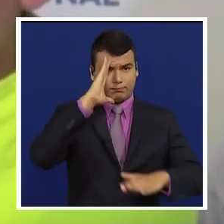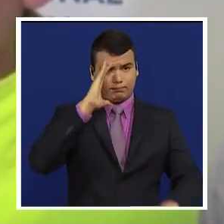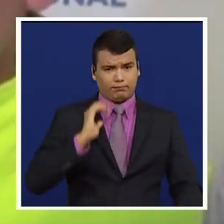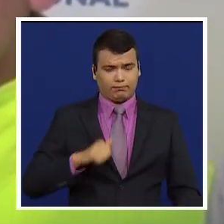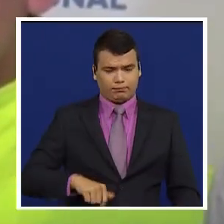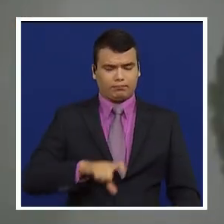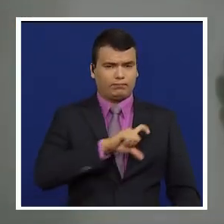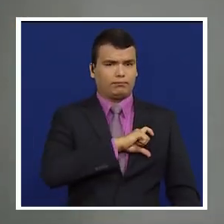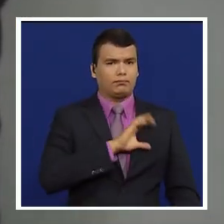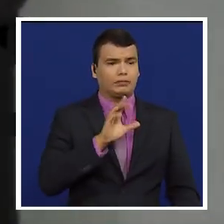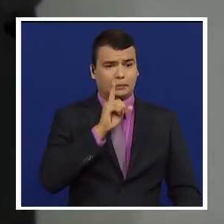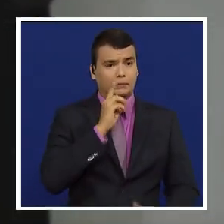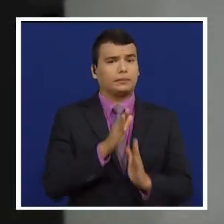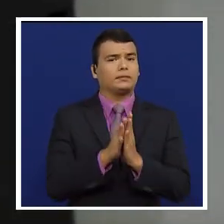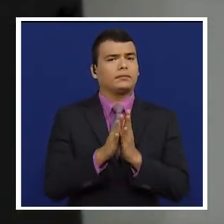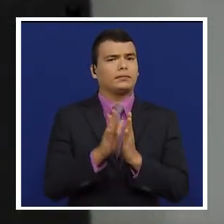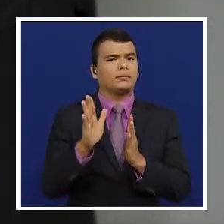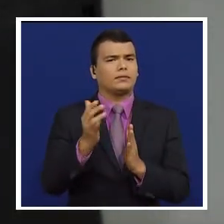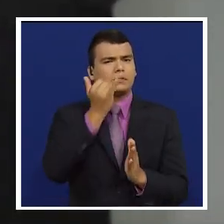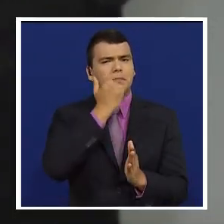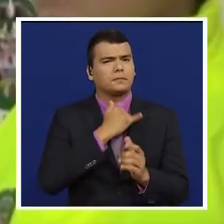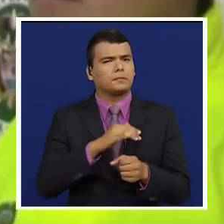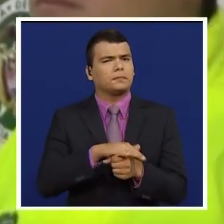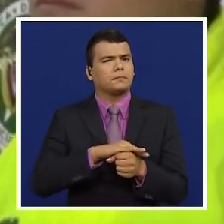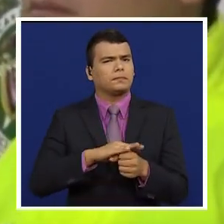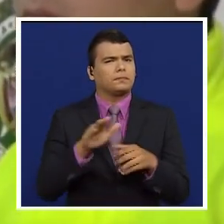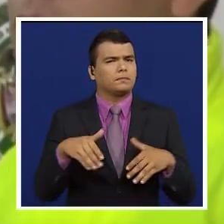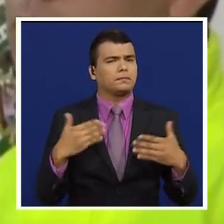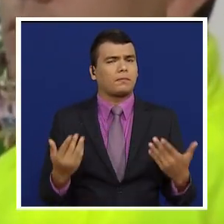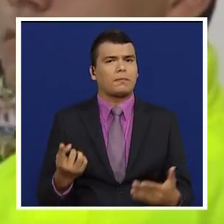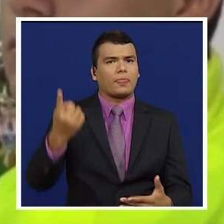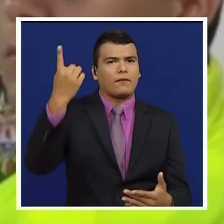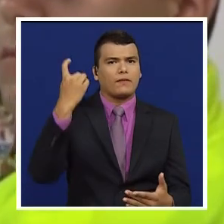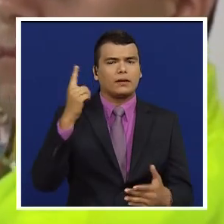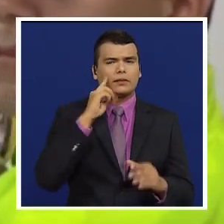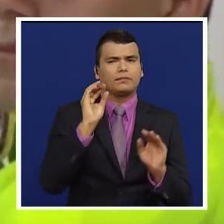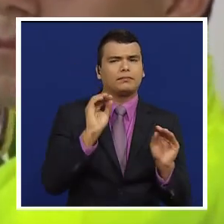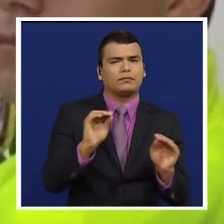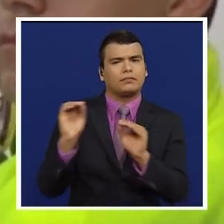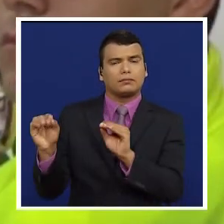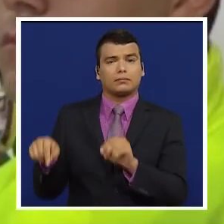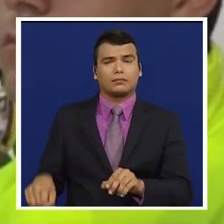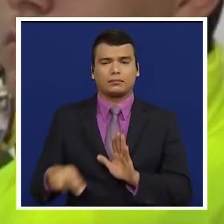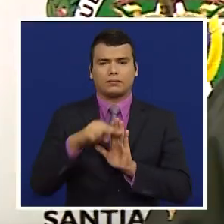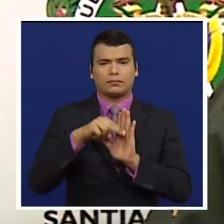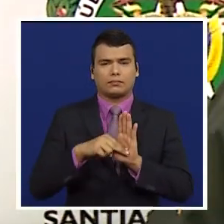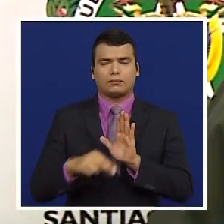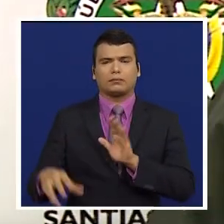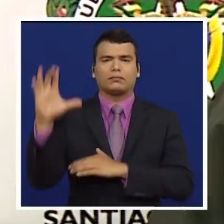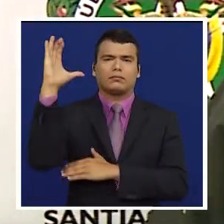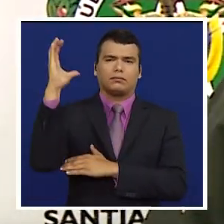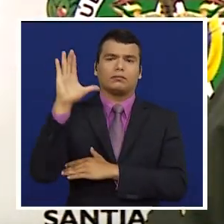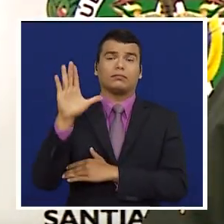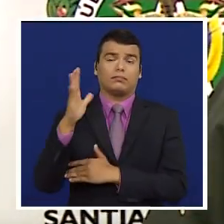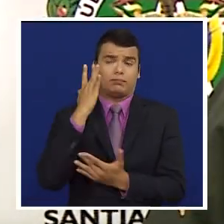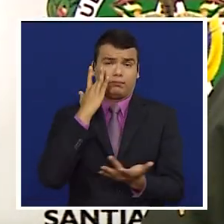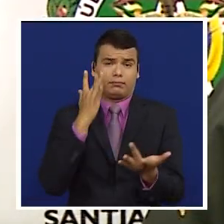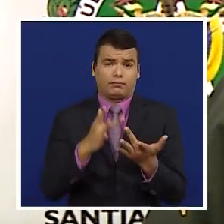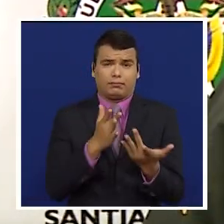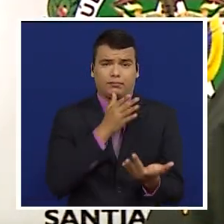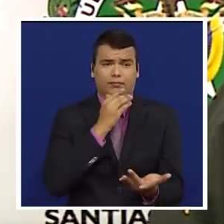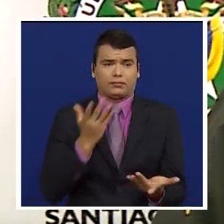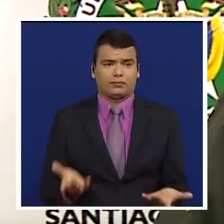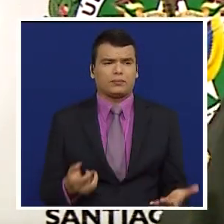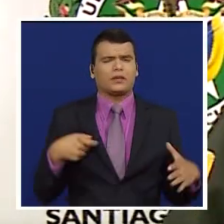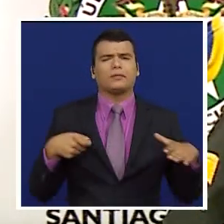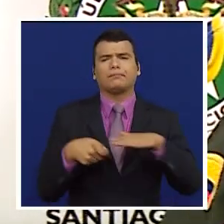Metropolitana de Cali, quien le atribuye esta situación a la falta de herramientas que les da las normas colombianas. Muchos homicidios que